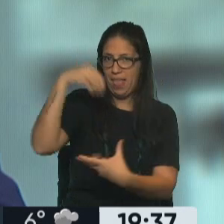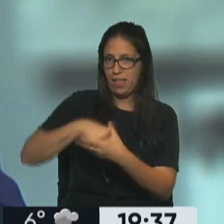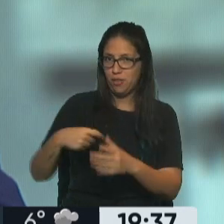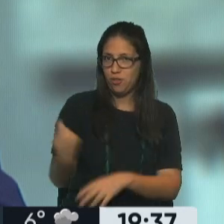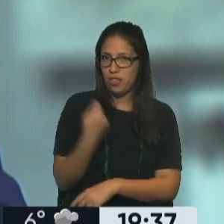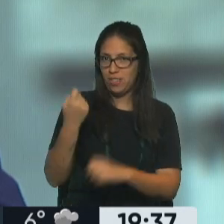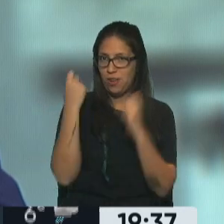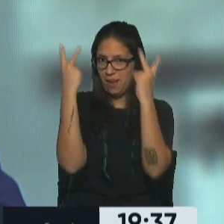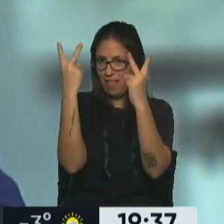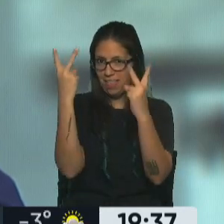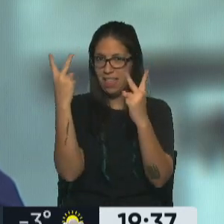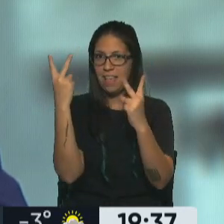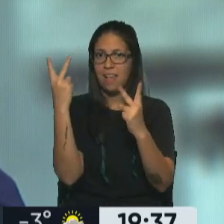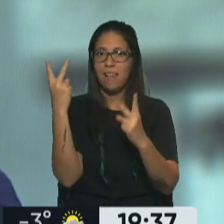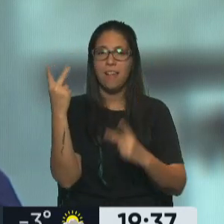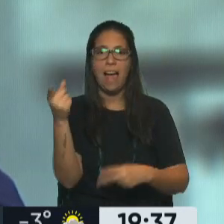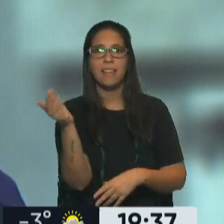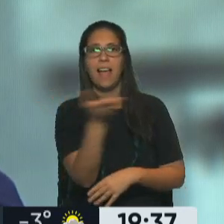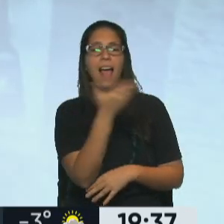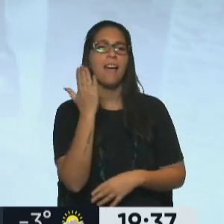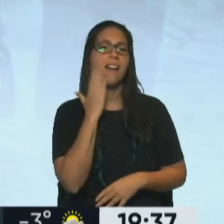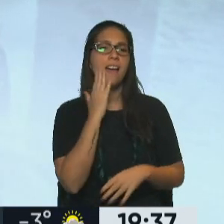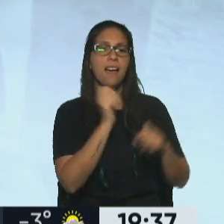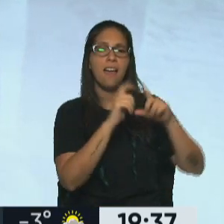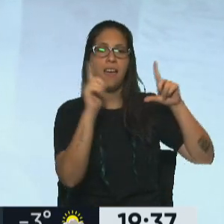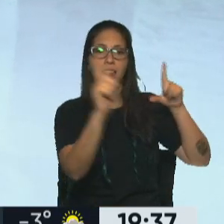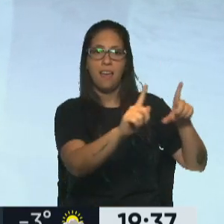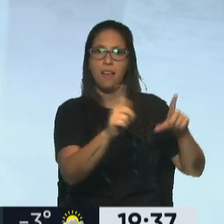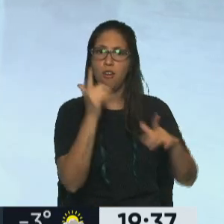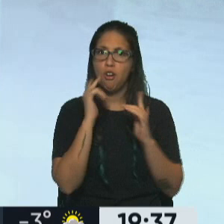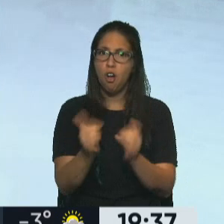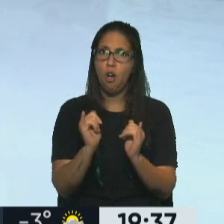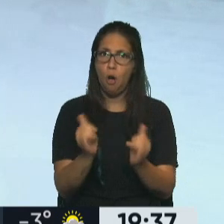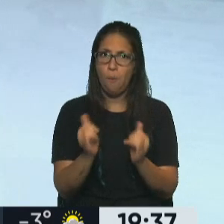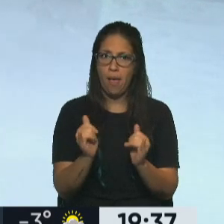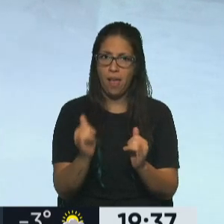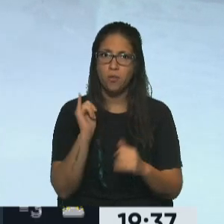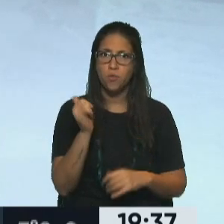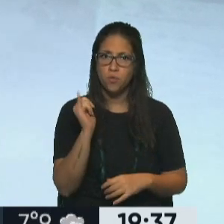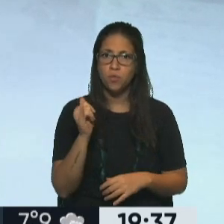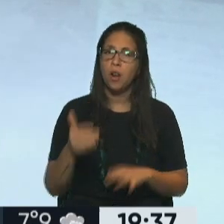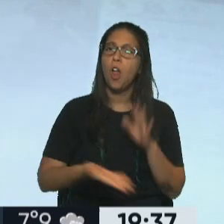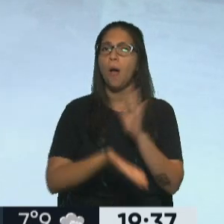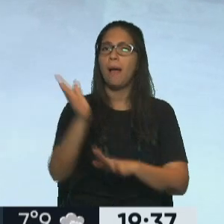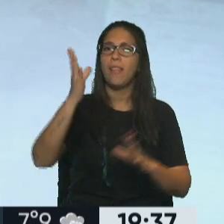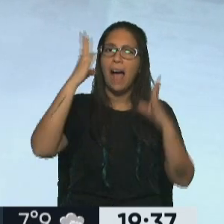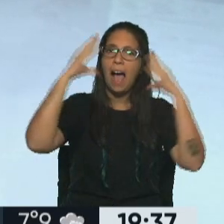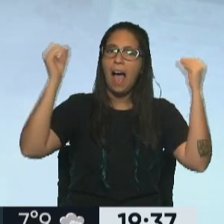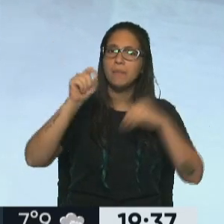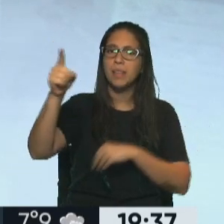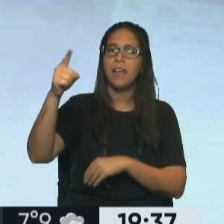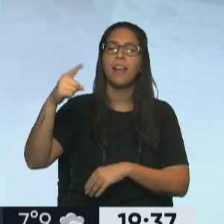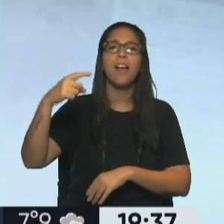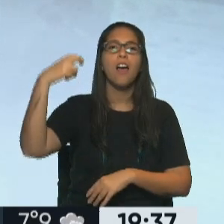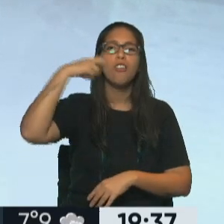porque mand ahí lo tenemos claro lo mandan a muy joven sí lo mandan a amsterdam el famoso congreso de la segunda